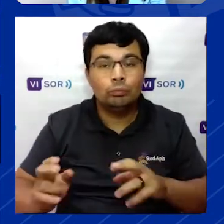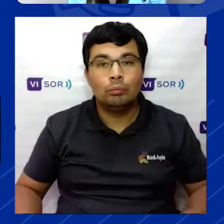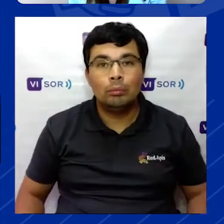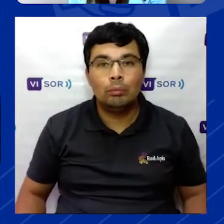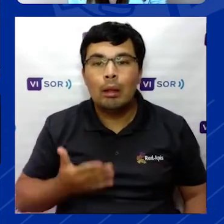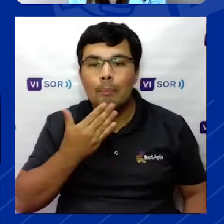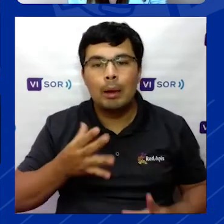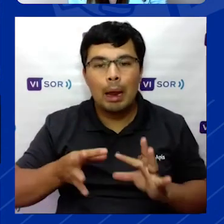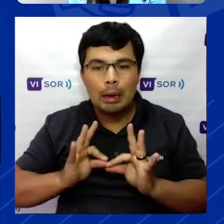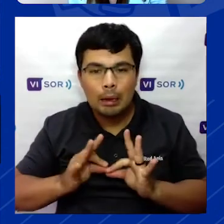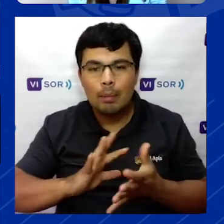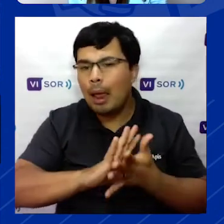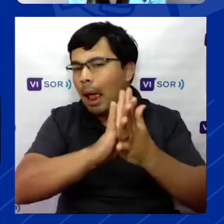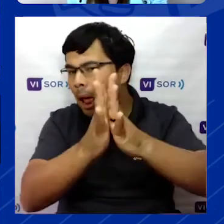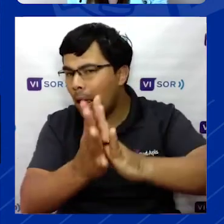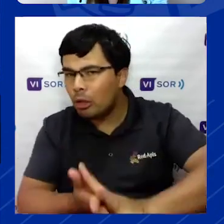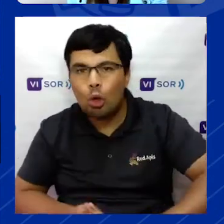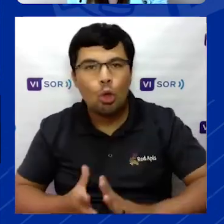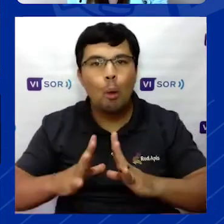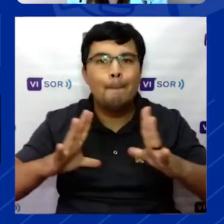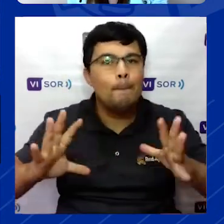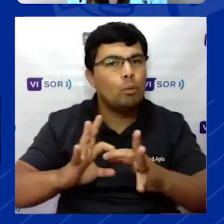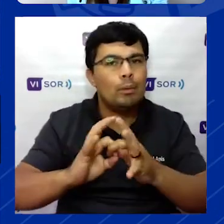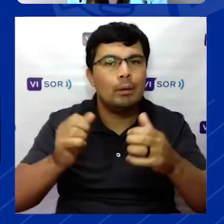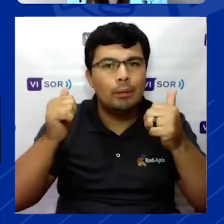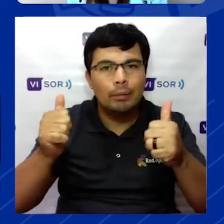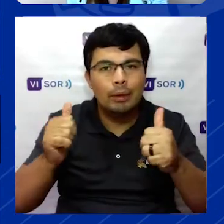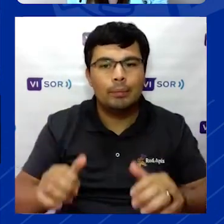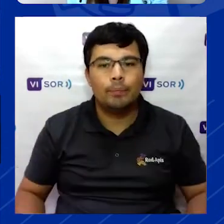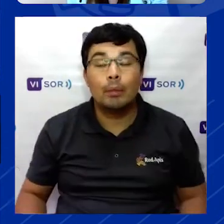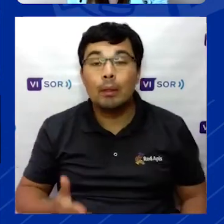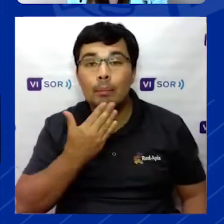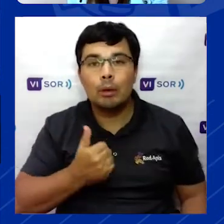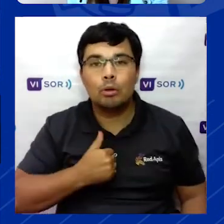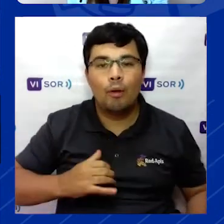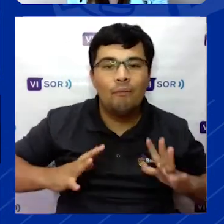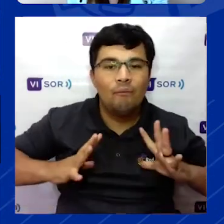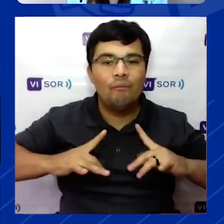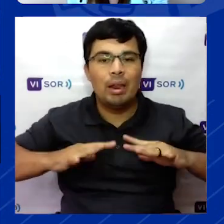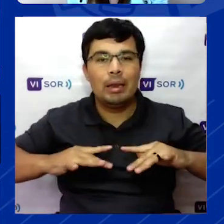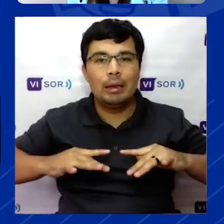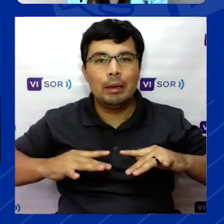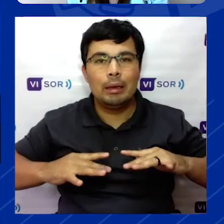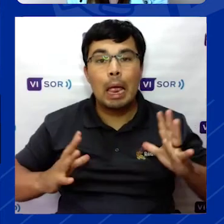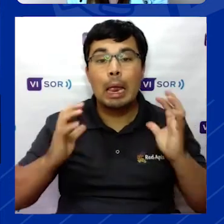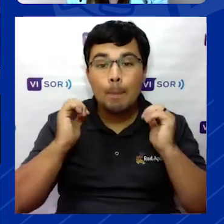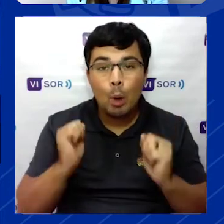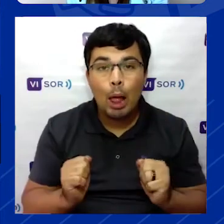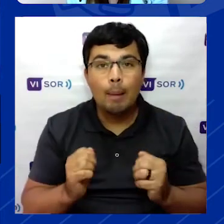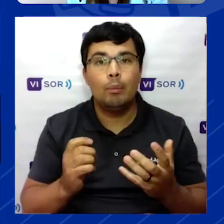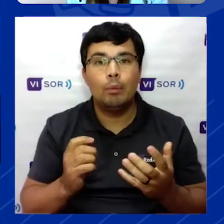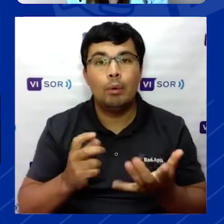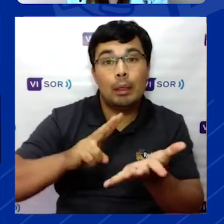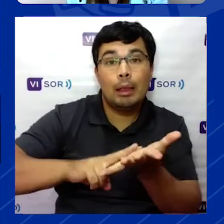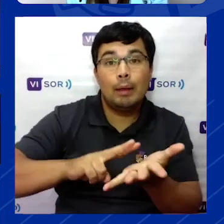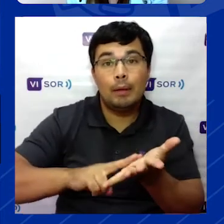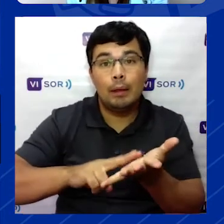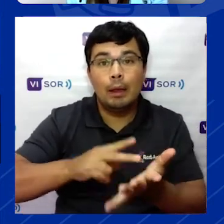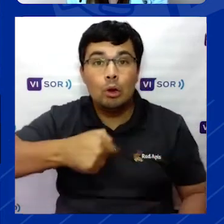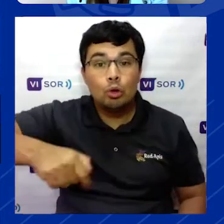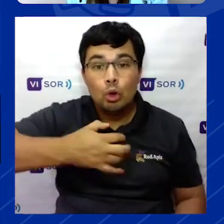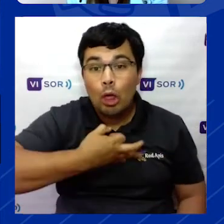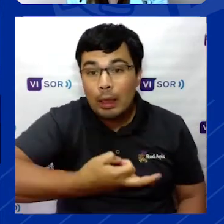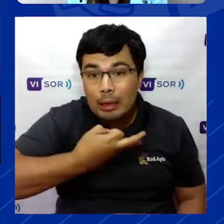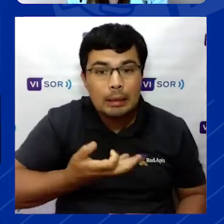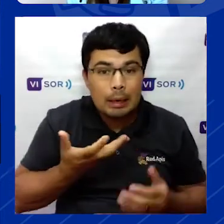intérprete, a todos se pasaron. Muchas gracias. Y también estoy muy contenta de que podamos realmente contar en lo que